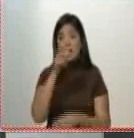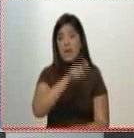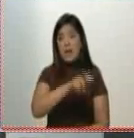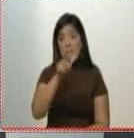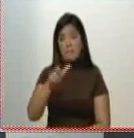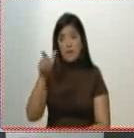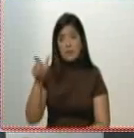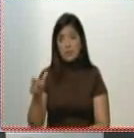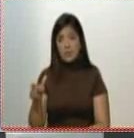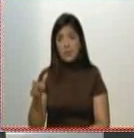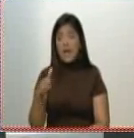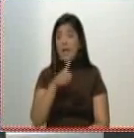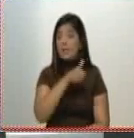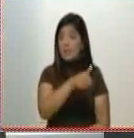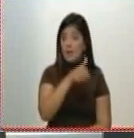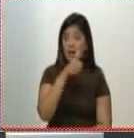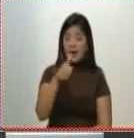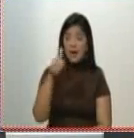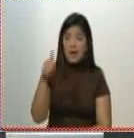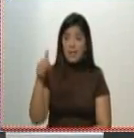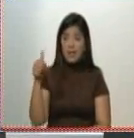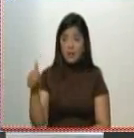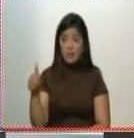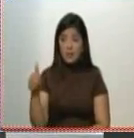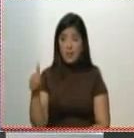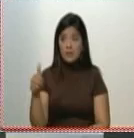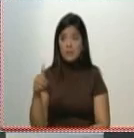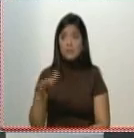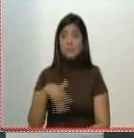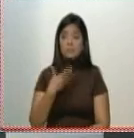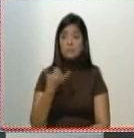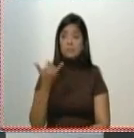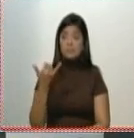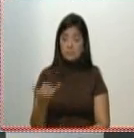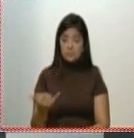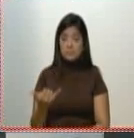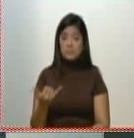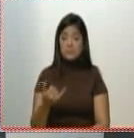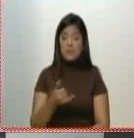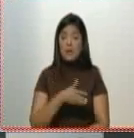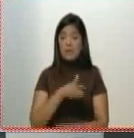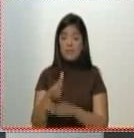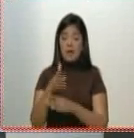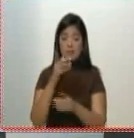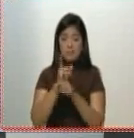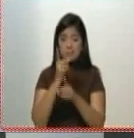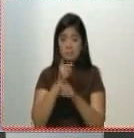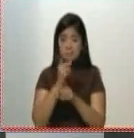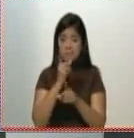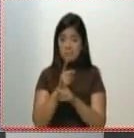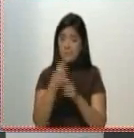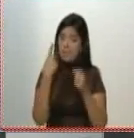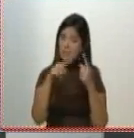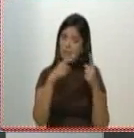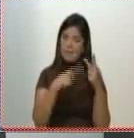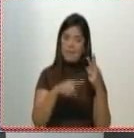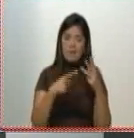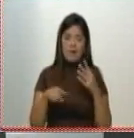rendimiento de cada una de las selecciones que nos están representando en los distintos